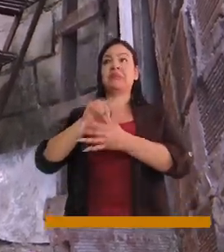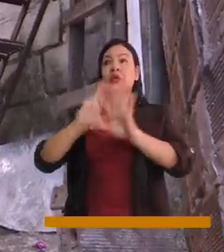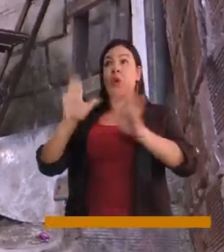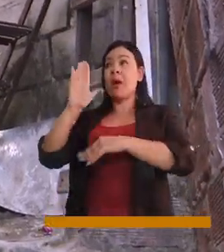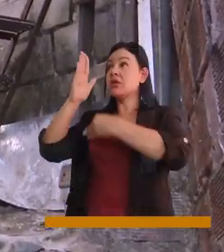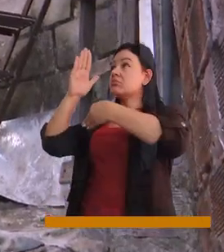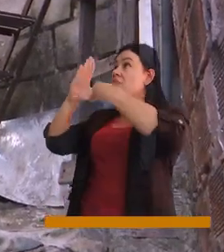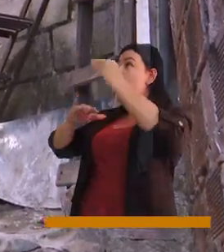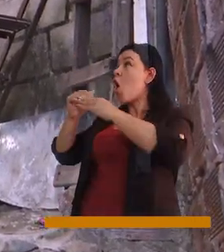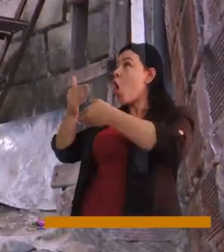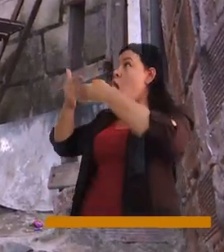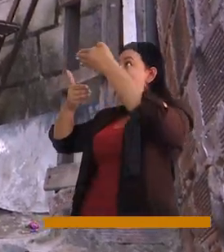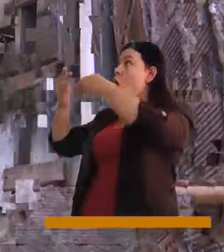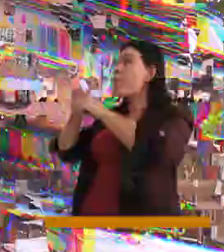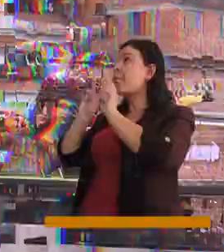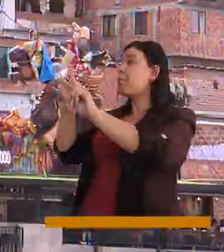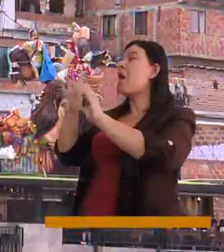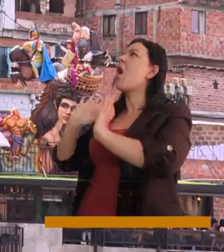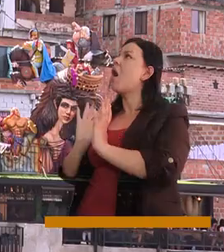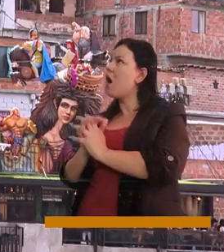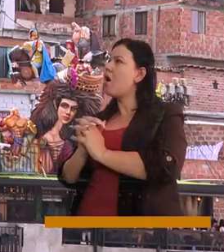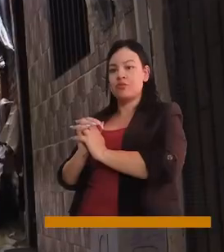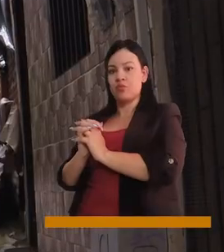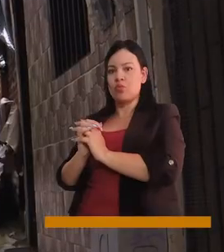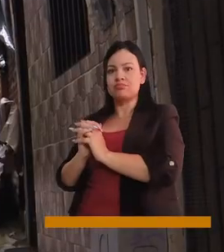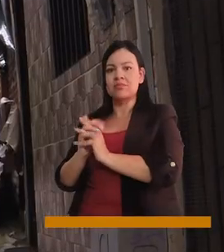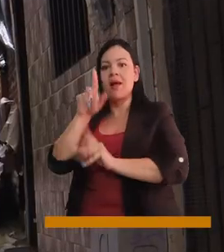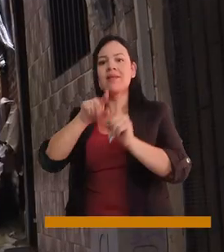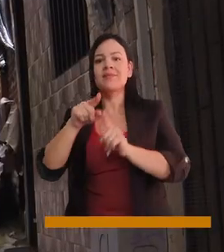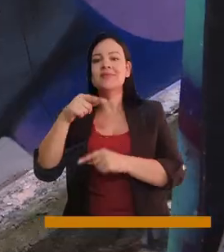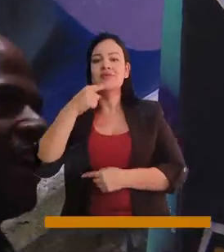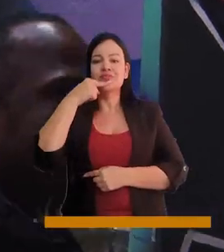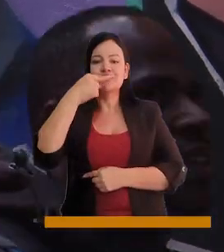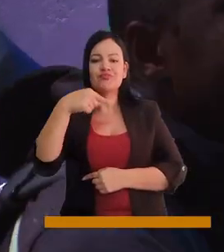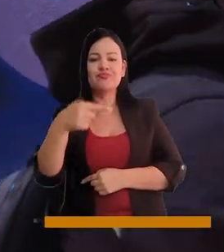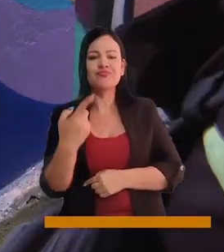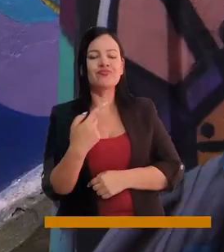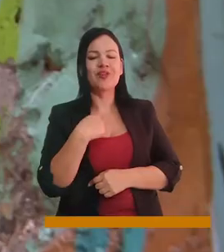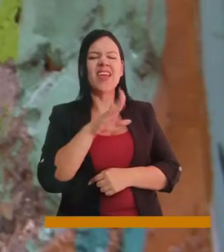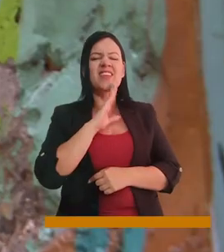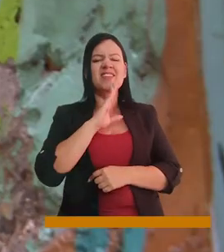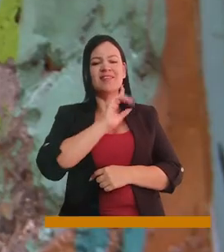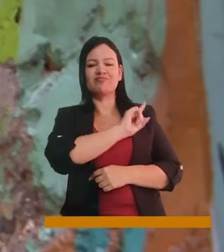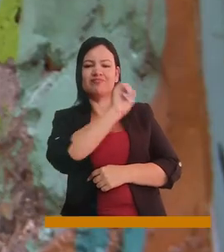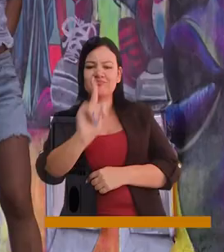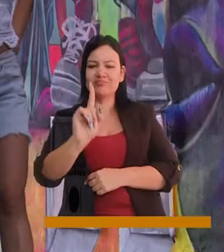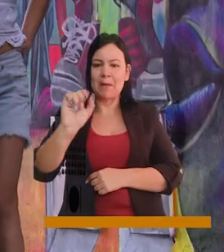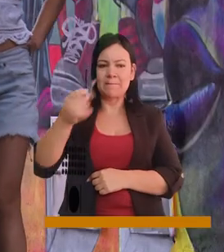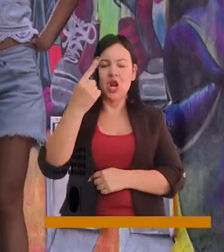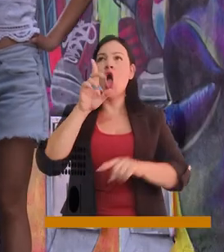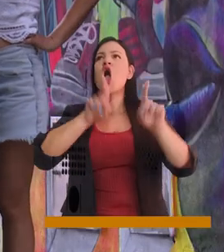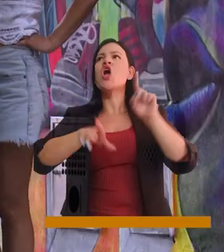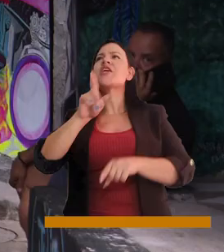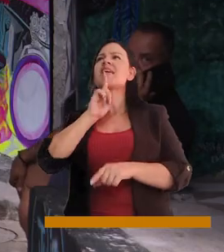memoria no es solo lo que está en los muros la memoria es lo que está en los relatos de los que llegaron primero en los relatos de